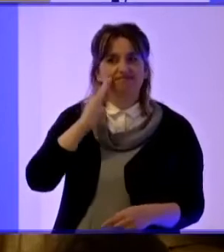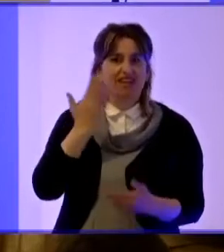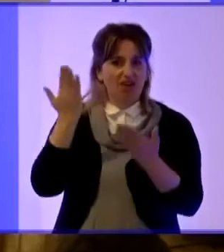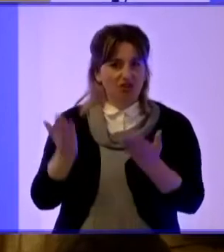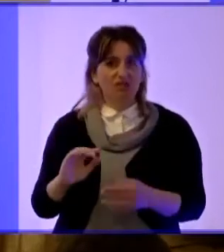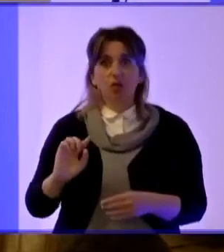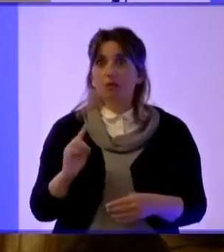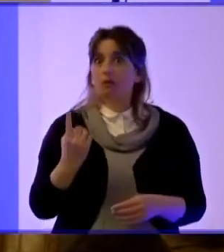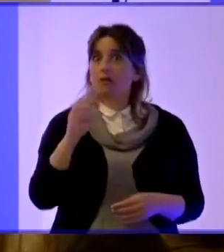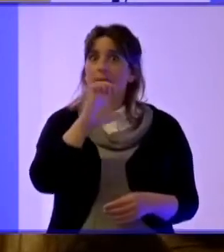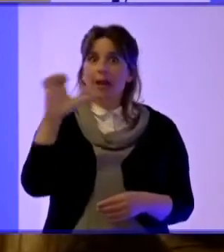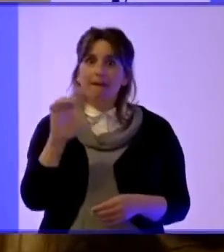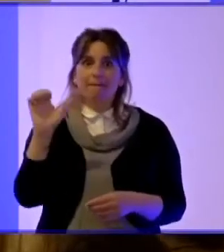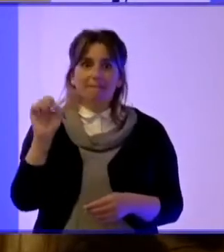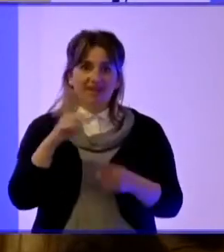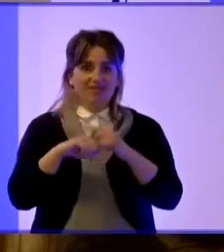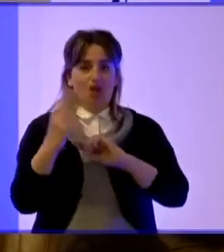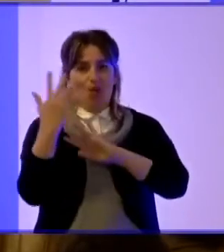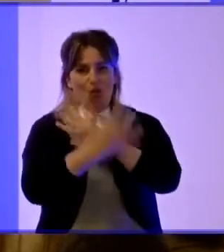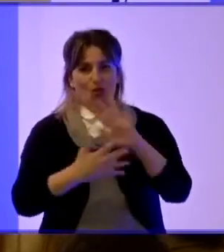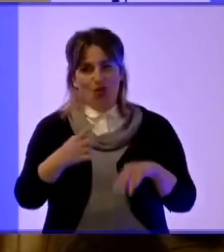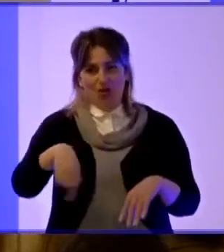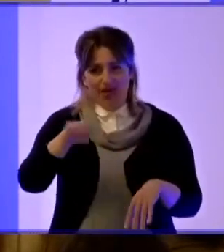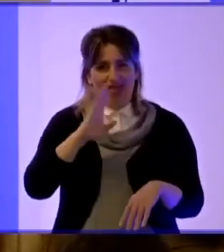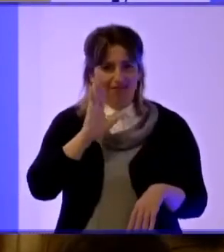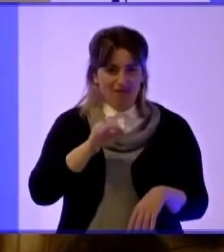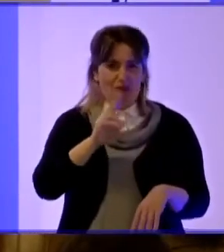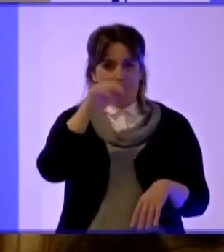empresa unicornio en Uruguay, ya lo saben, ¿no?